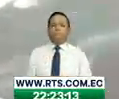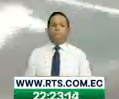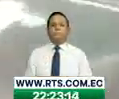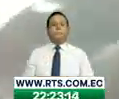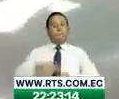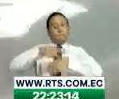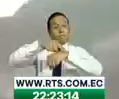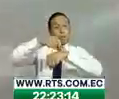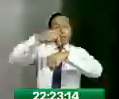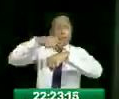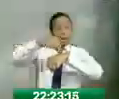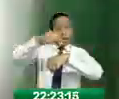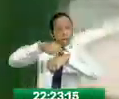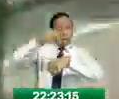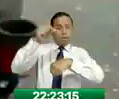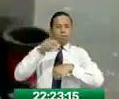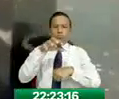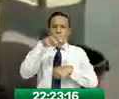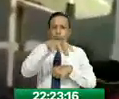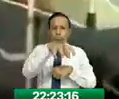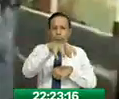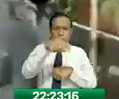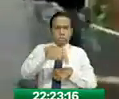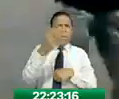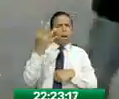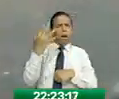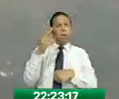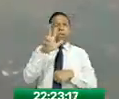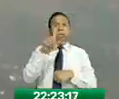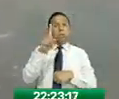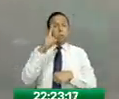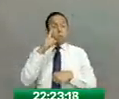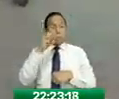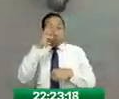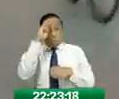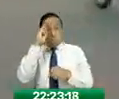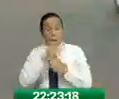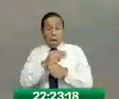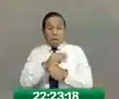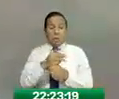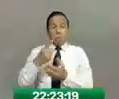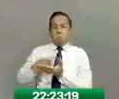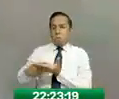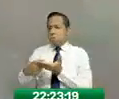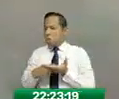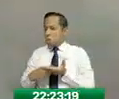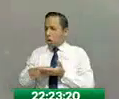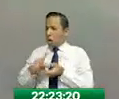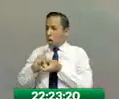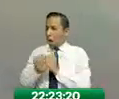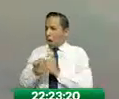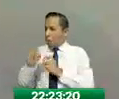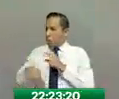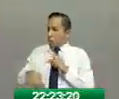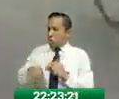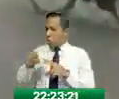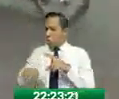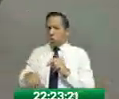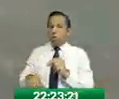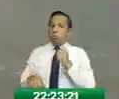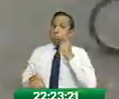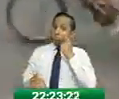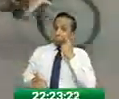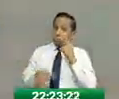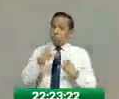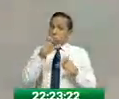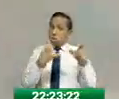Quevedo es uno de los cantones que hasta el 31 de mayo decidirá si cambia su semáforo de rojo a amarillo. Aunque la población parece estar